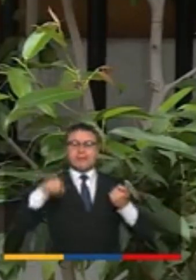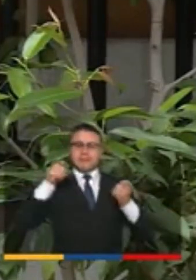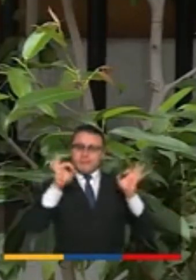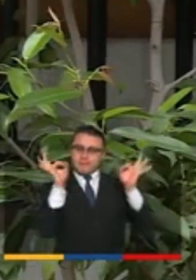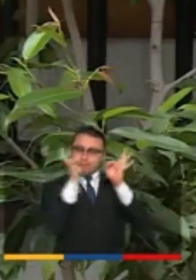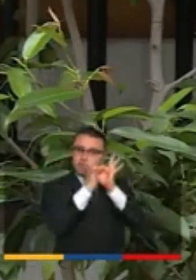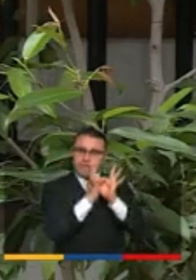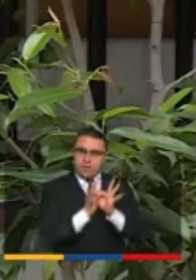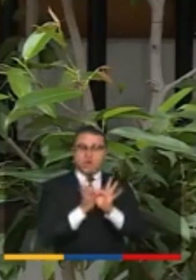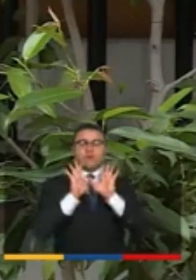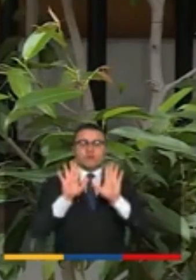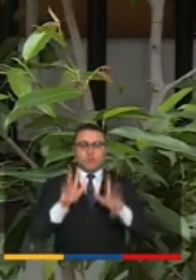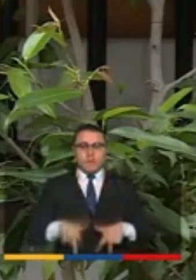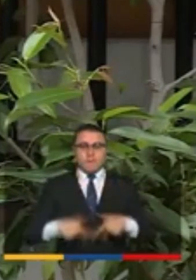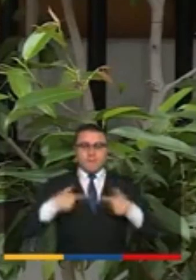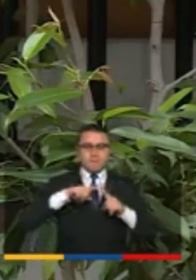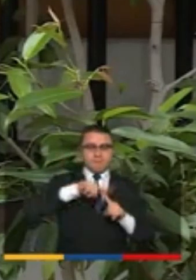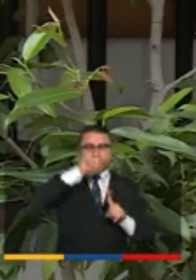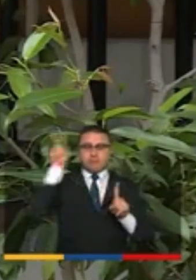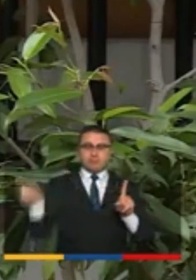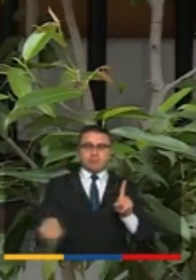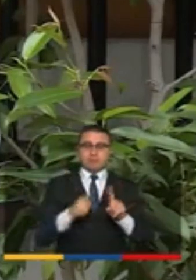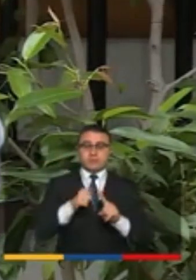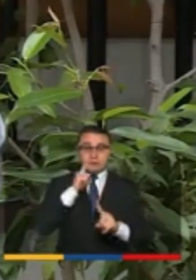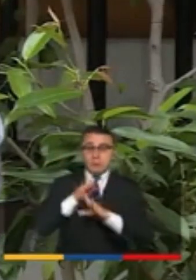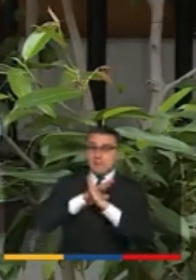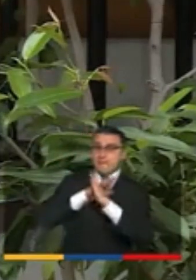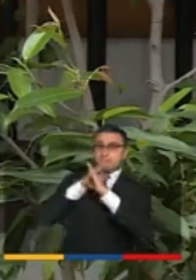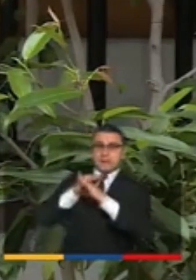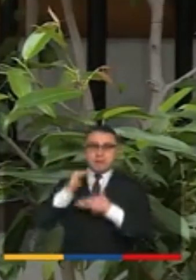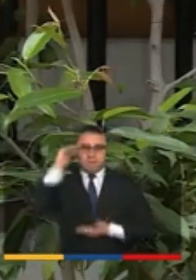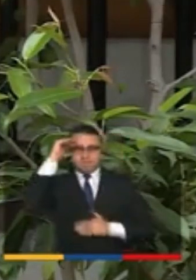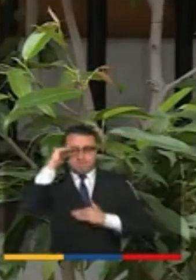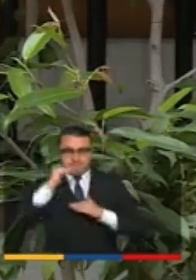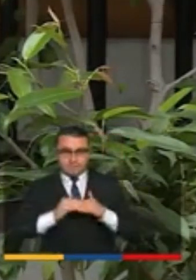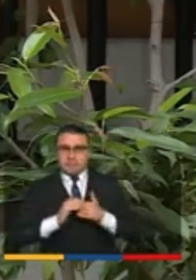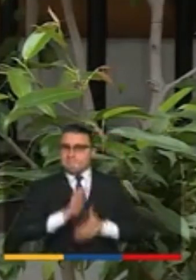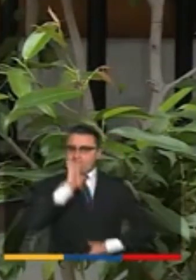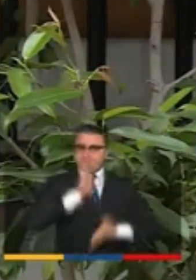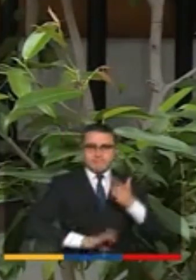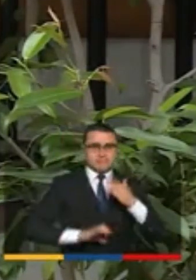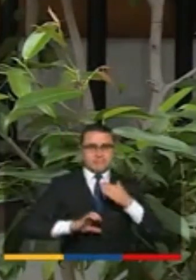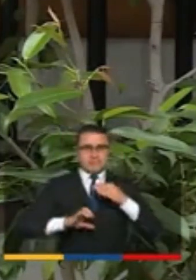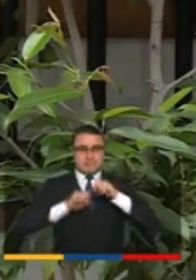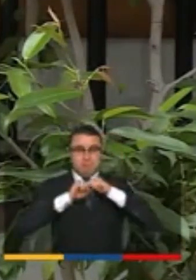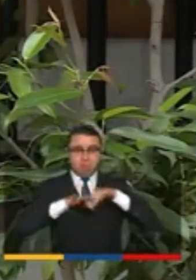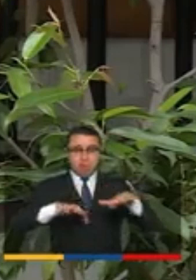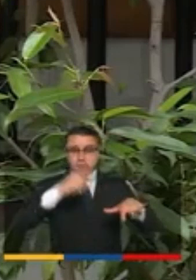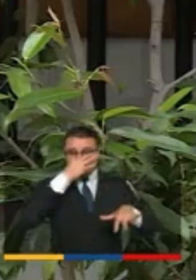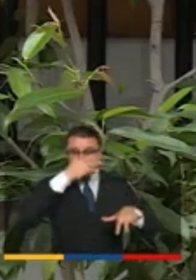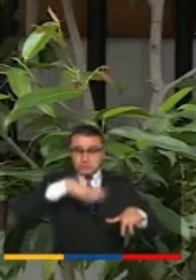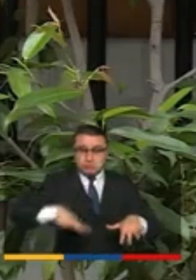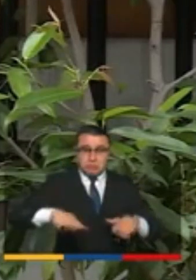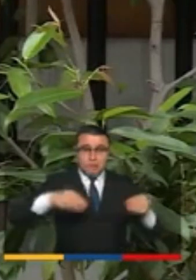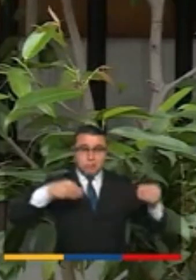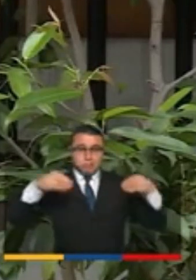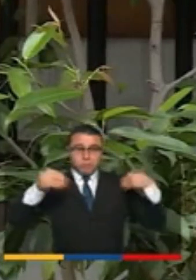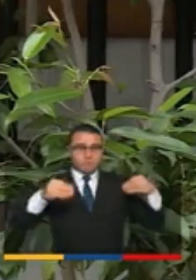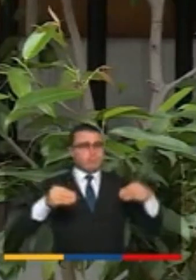ciclo de vida del plástico para prevenir, reducir y eliminar la contaminación por plásticos y microplásticos. Y de paso,